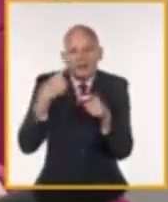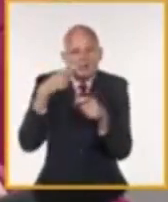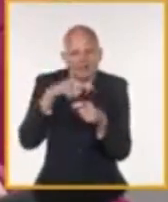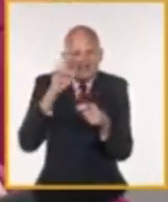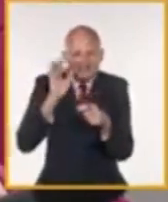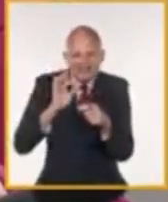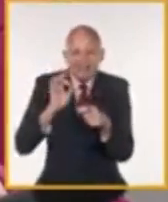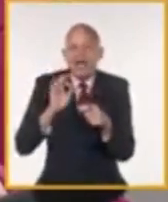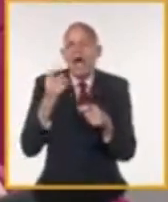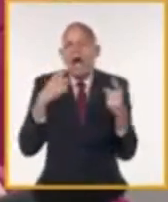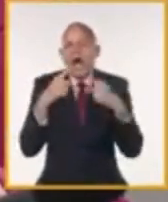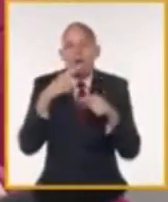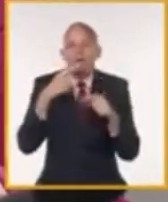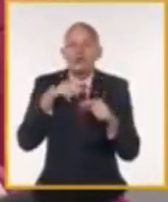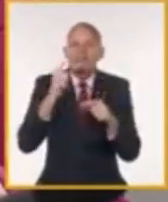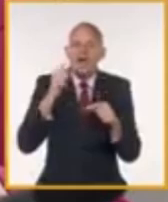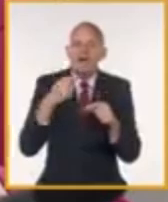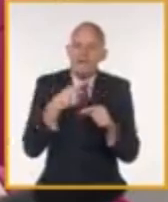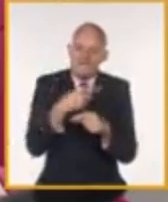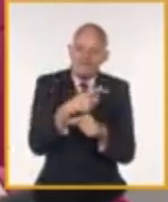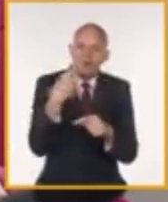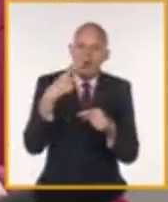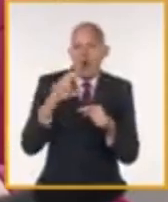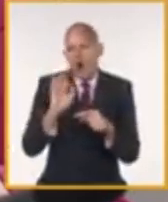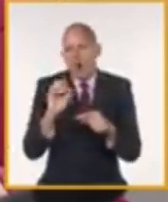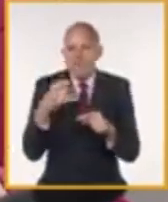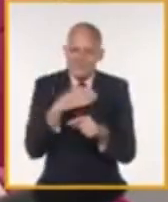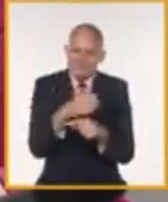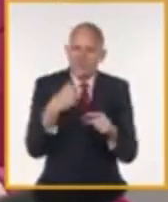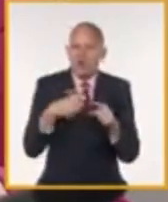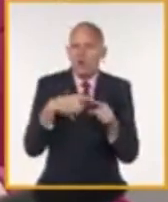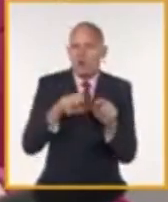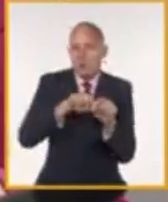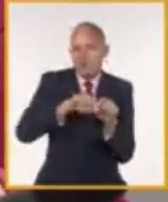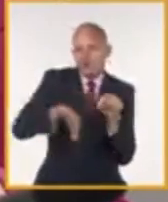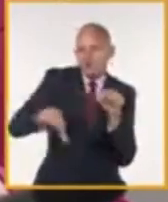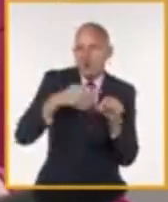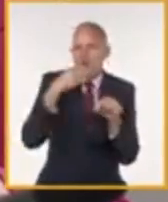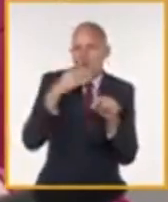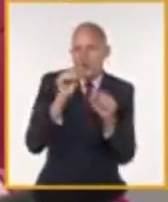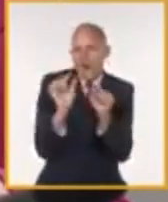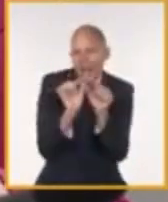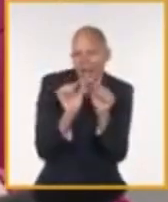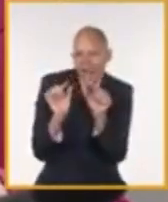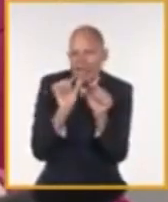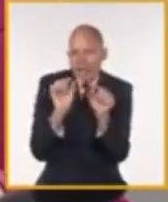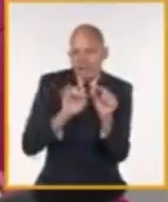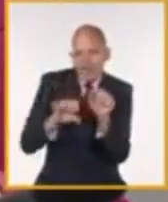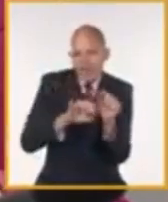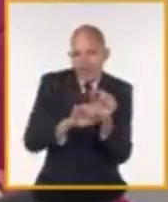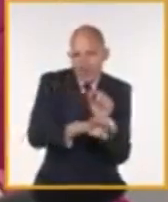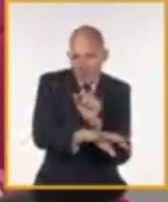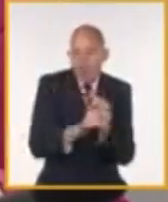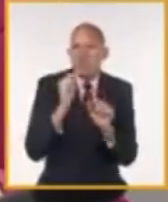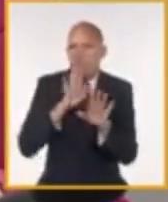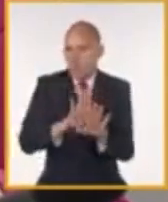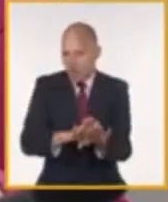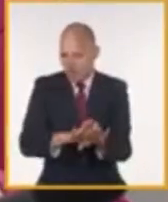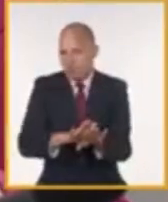de los acuatorios y poder completar la demanda que tanto necesitamos. Sin lugar a